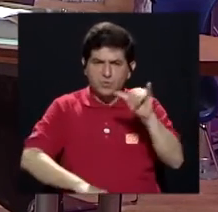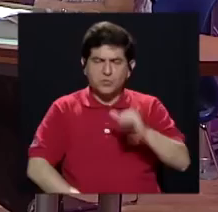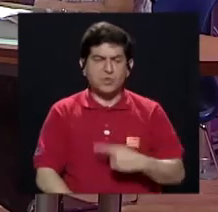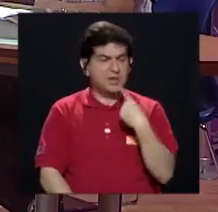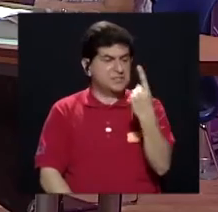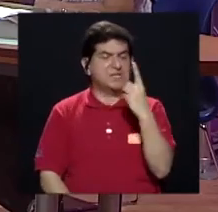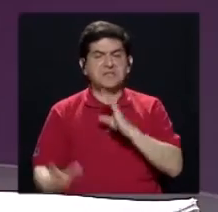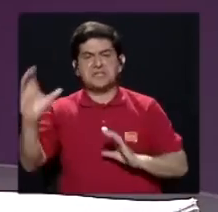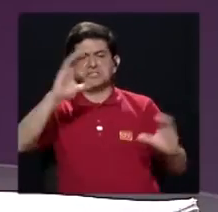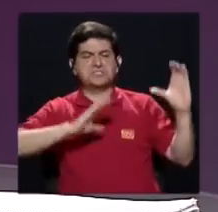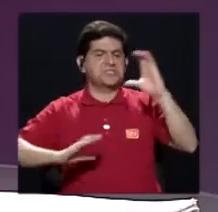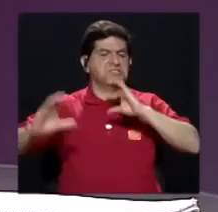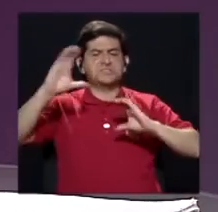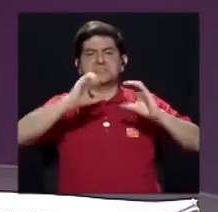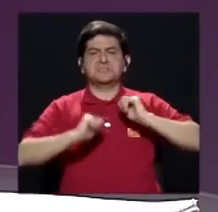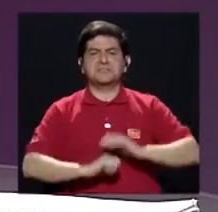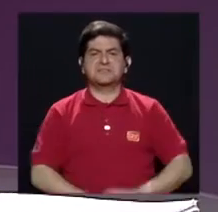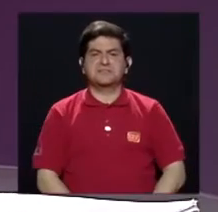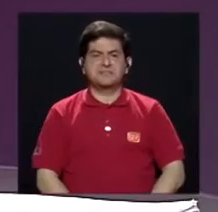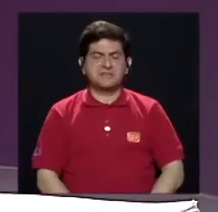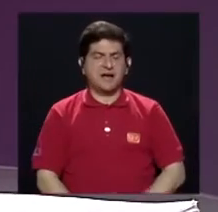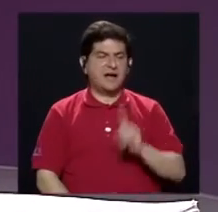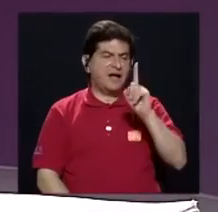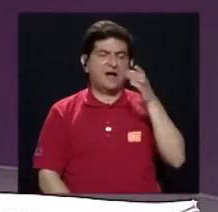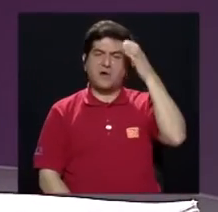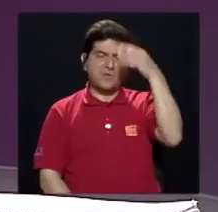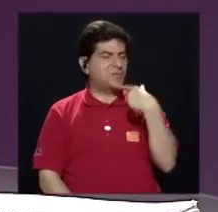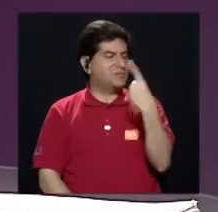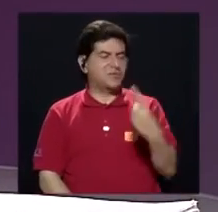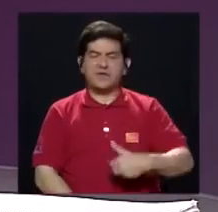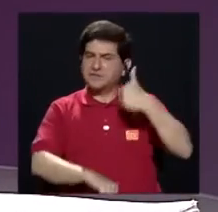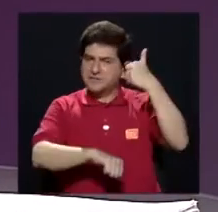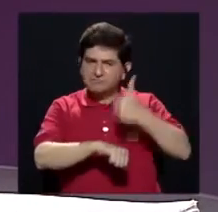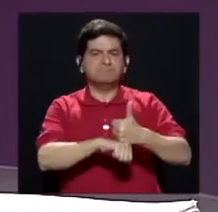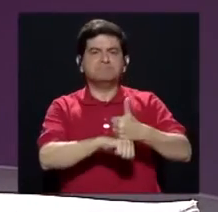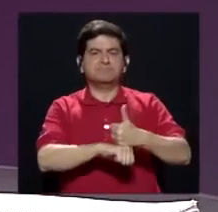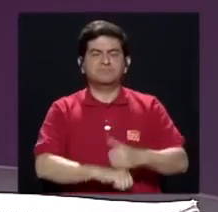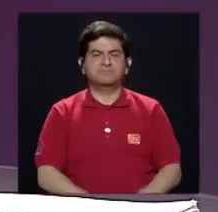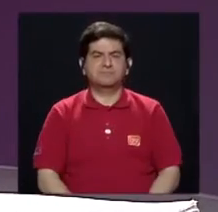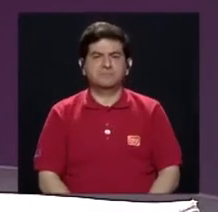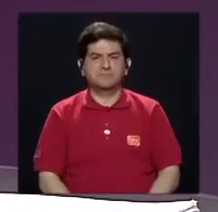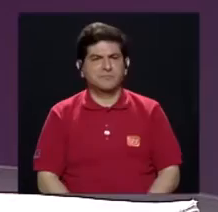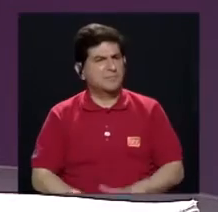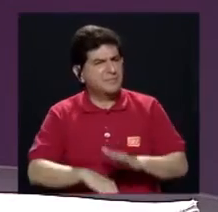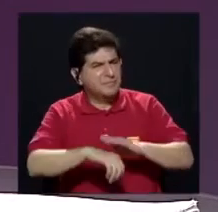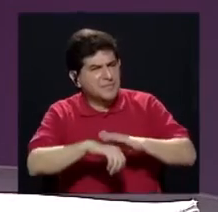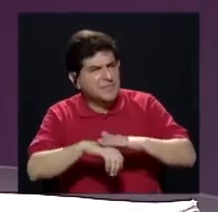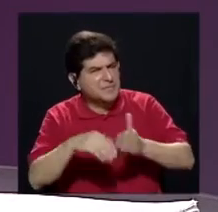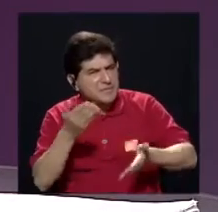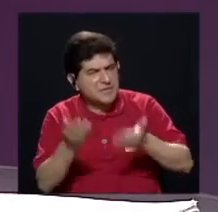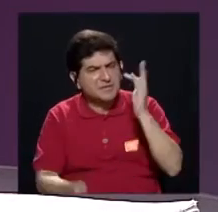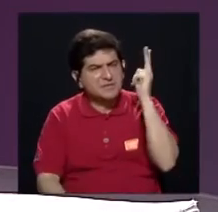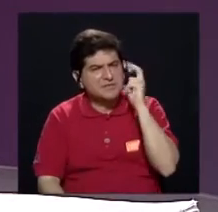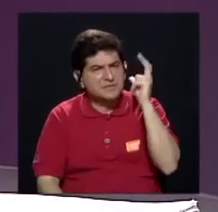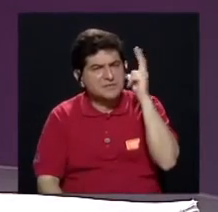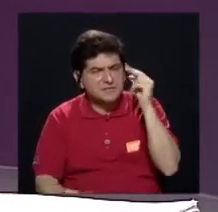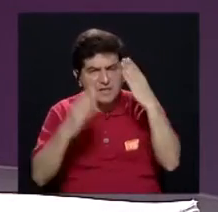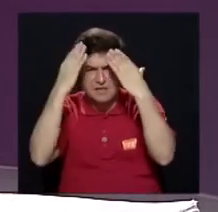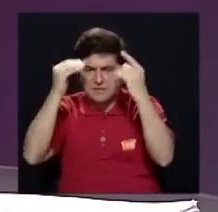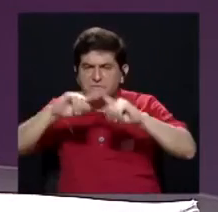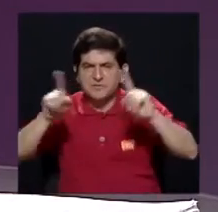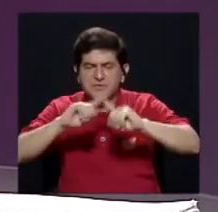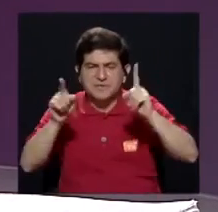plantea que la ciencia es lo que tal cultura dice. No habría que escuchar las informaciones de las